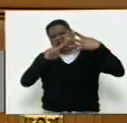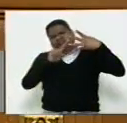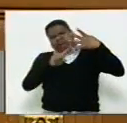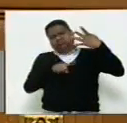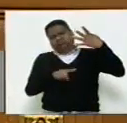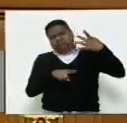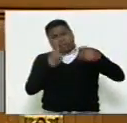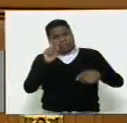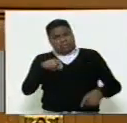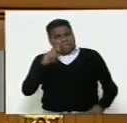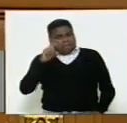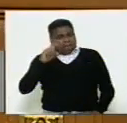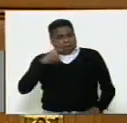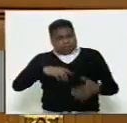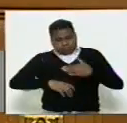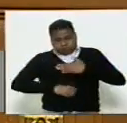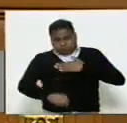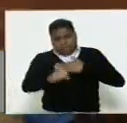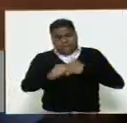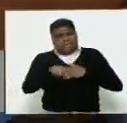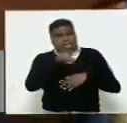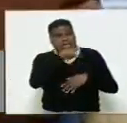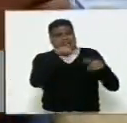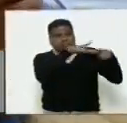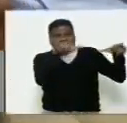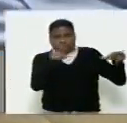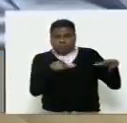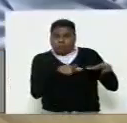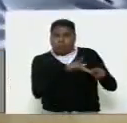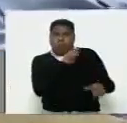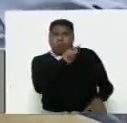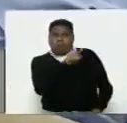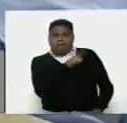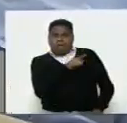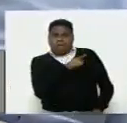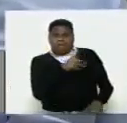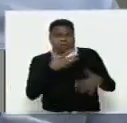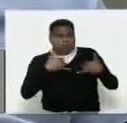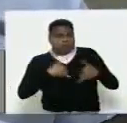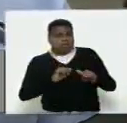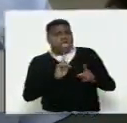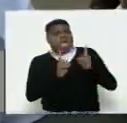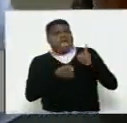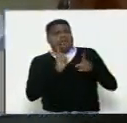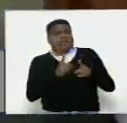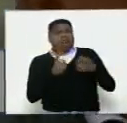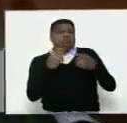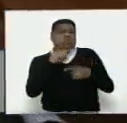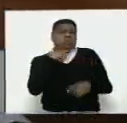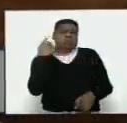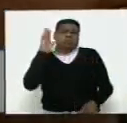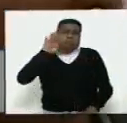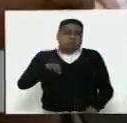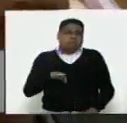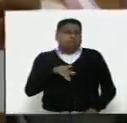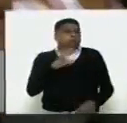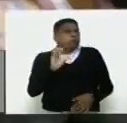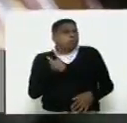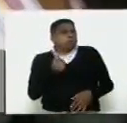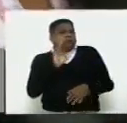parían allí en el cerro sus hijos. Unas lo perdían, otras lo